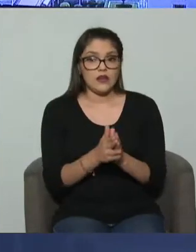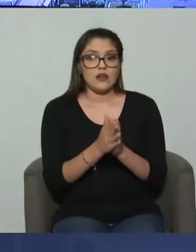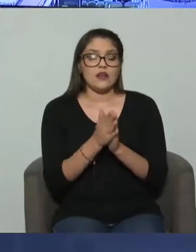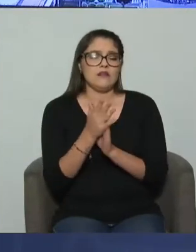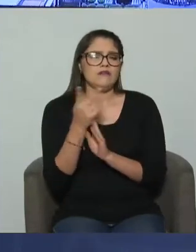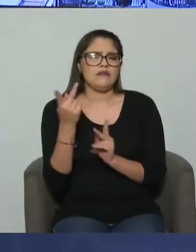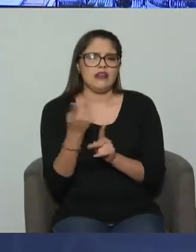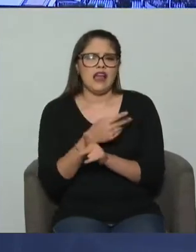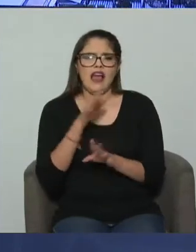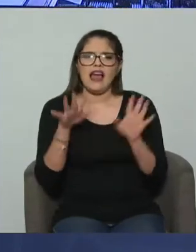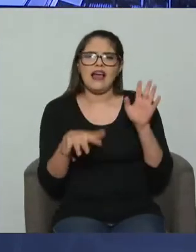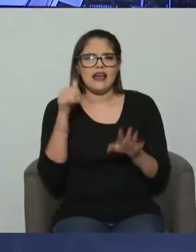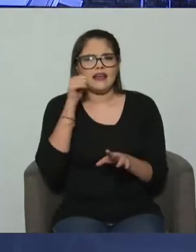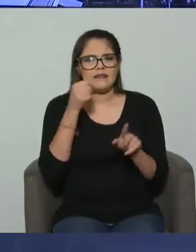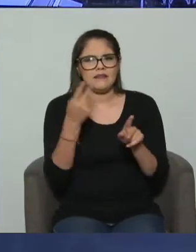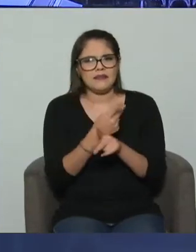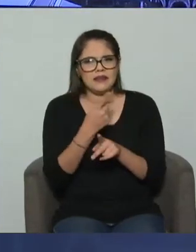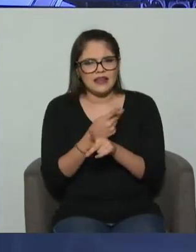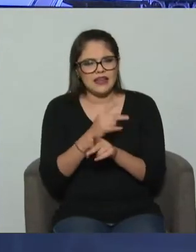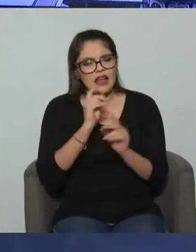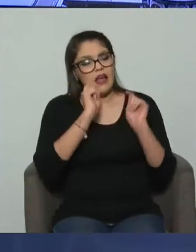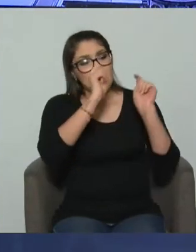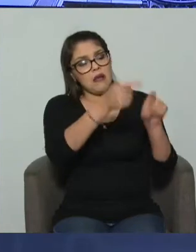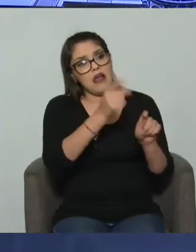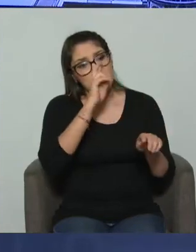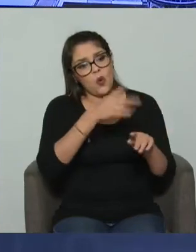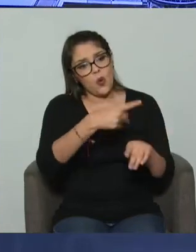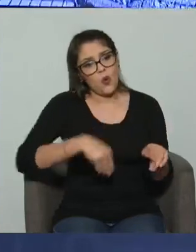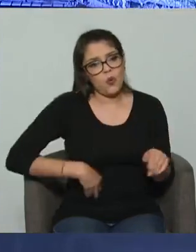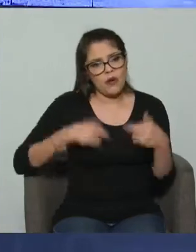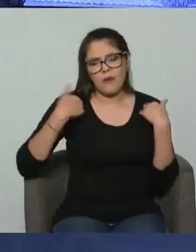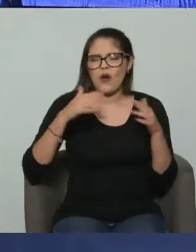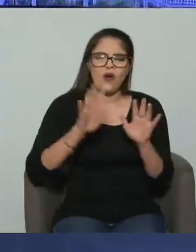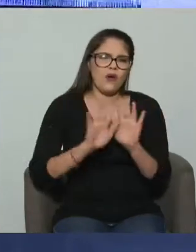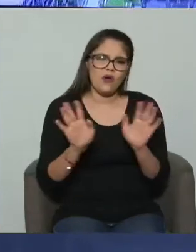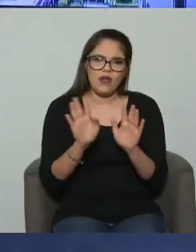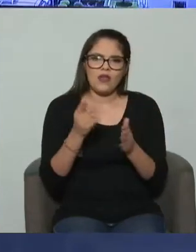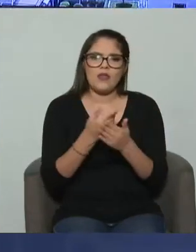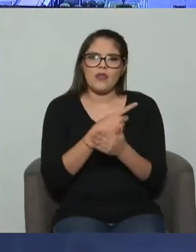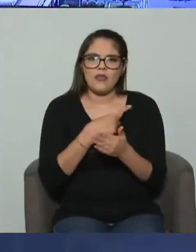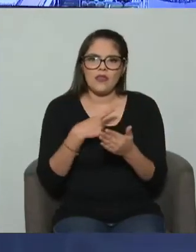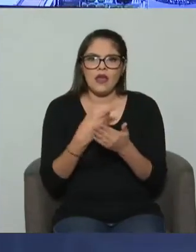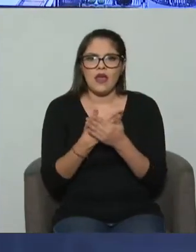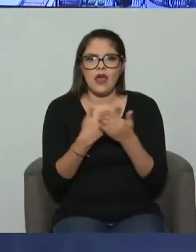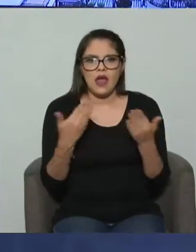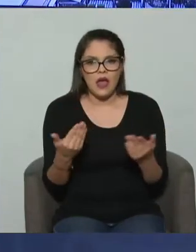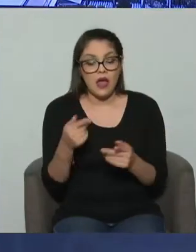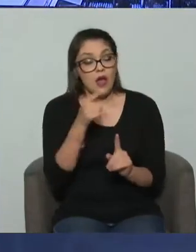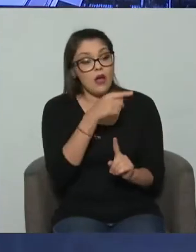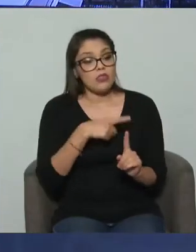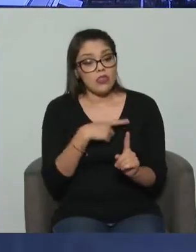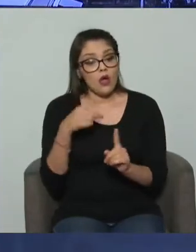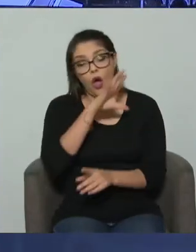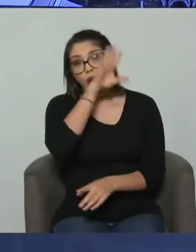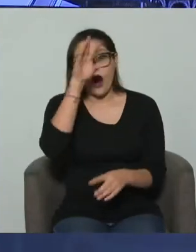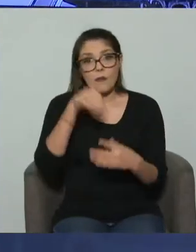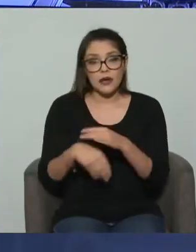maltratando en cómo te dejaste que te hicieran esto, cómo esto, cómo. Al revés, el mensaje tiene que